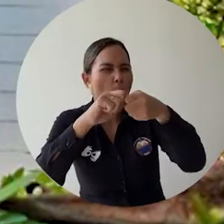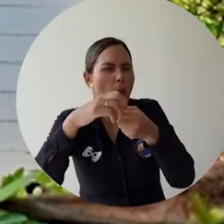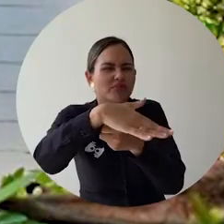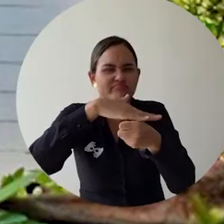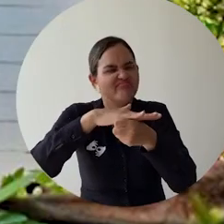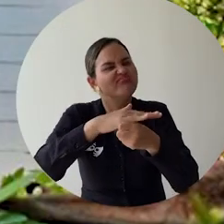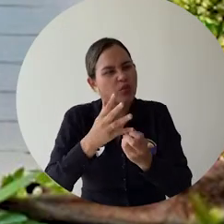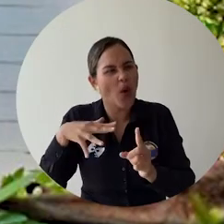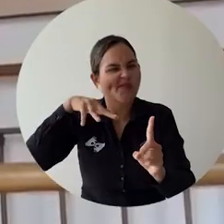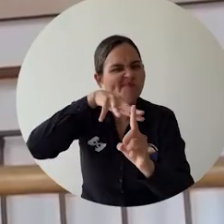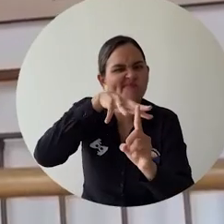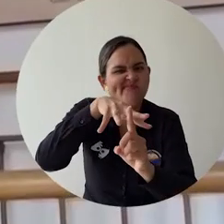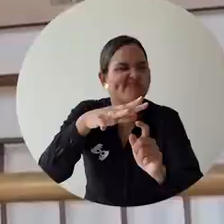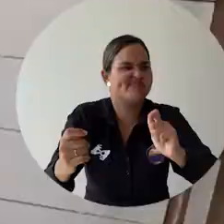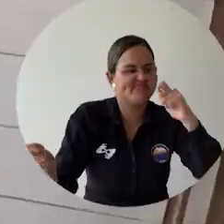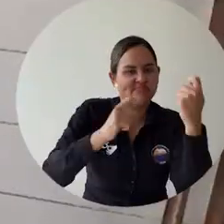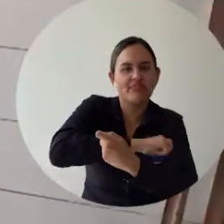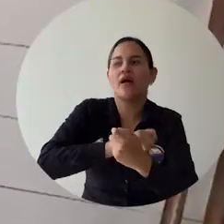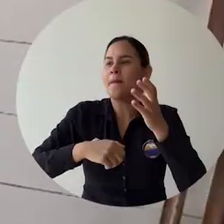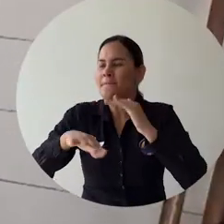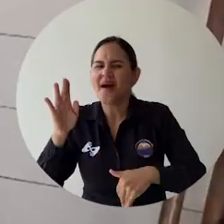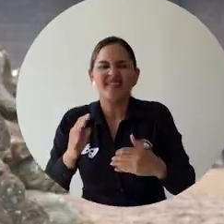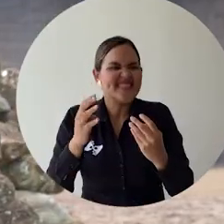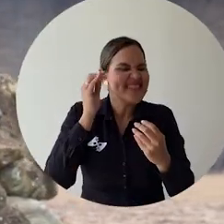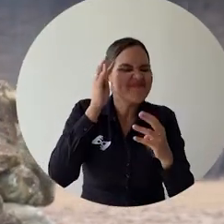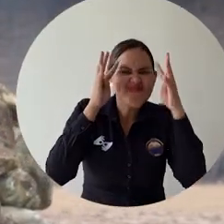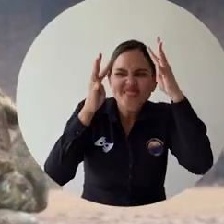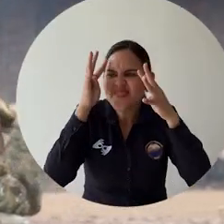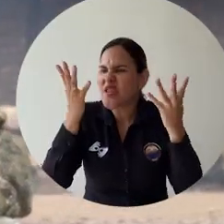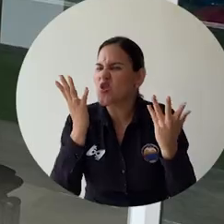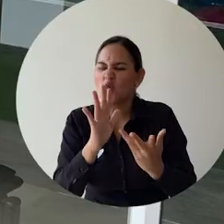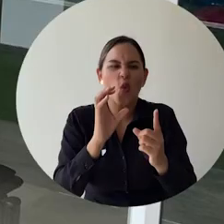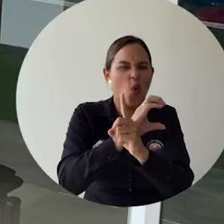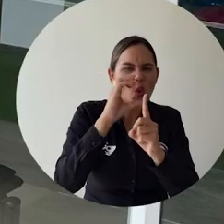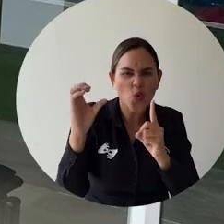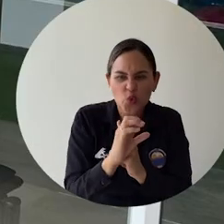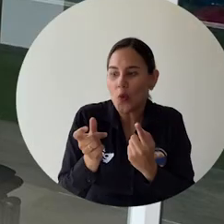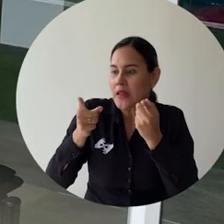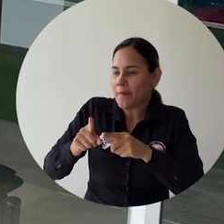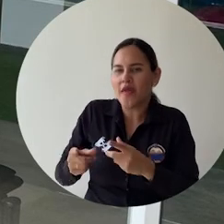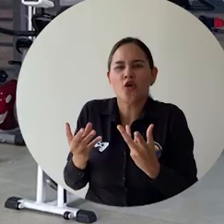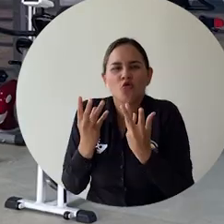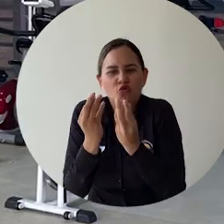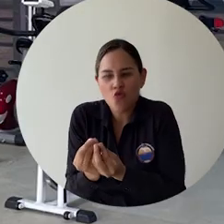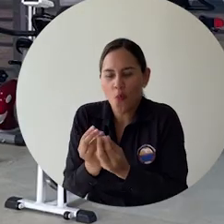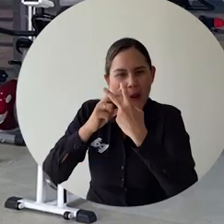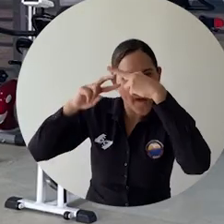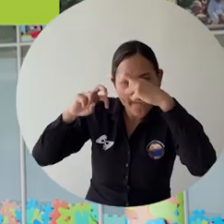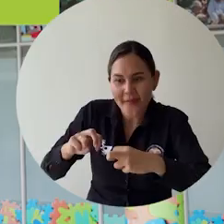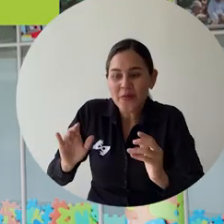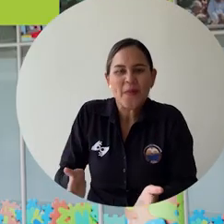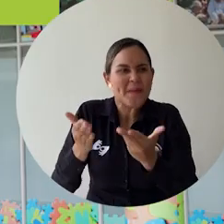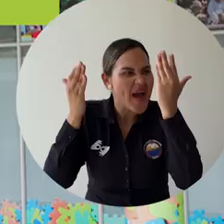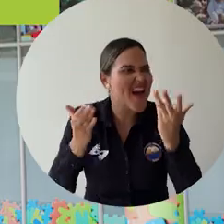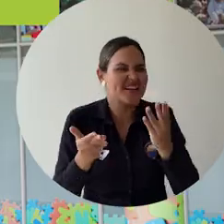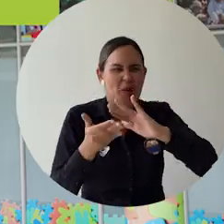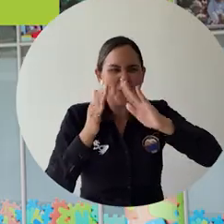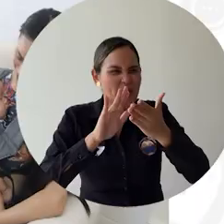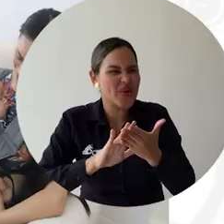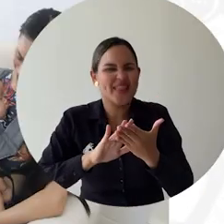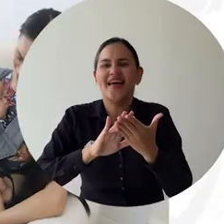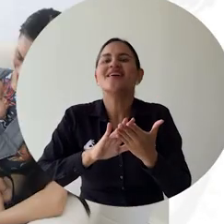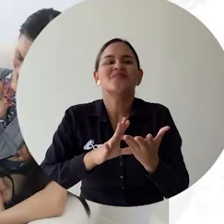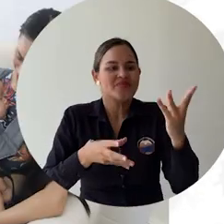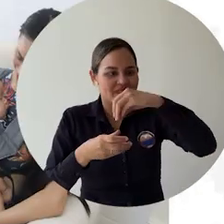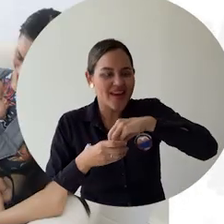y nacionales con proyectos de gran impacto, fortalecimiento de la cultura, inauguración de importantes espacios para la academia, la investigación y el bienestar